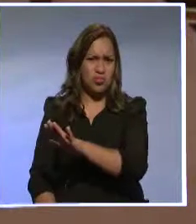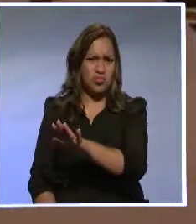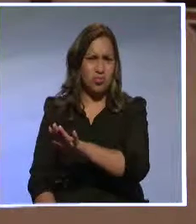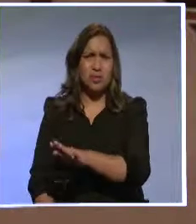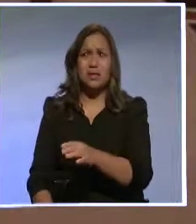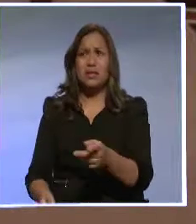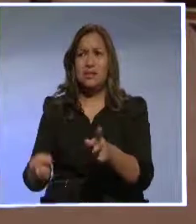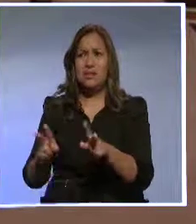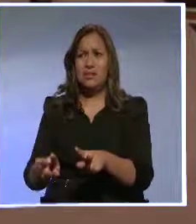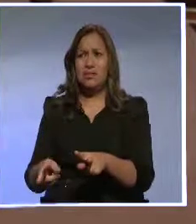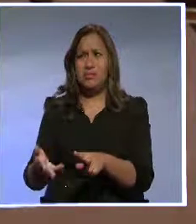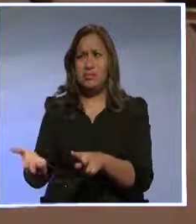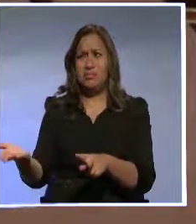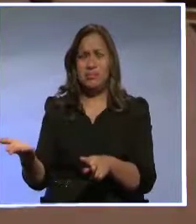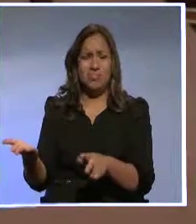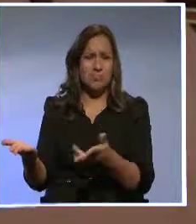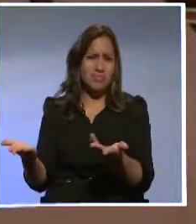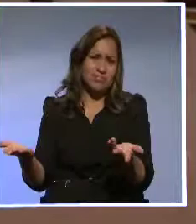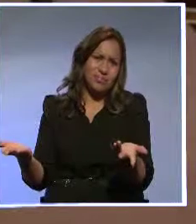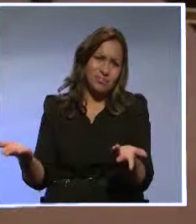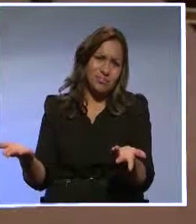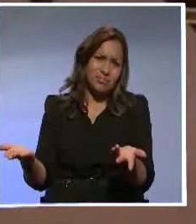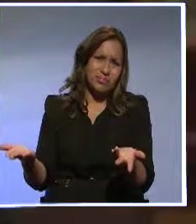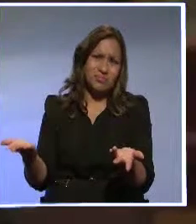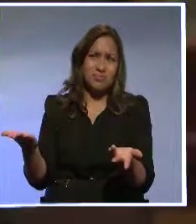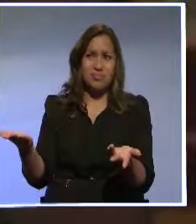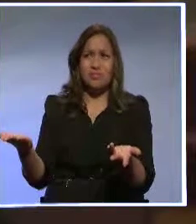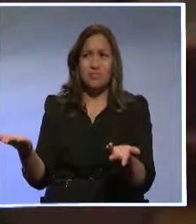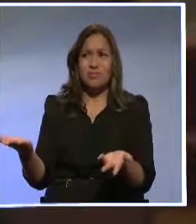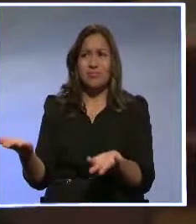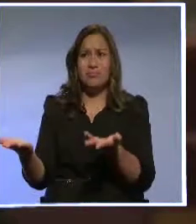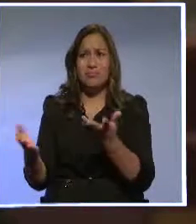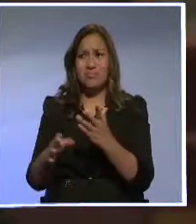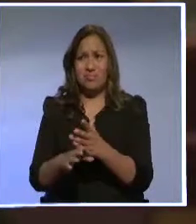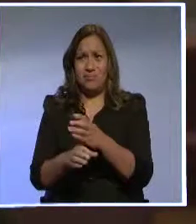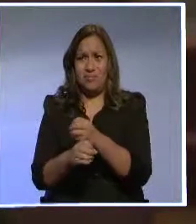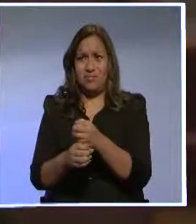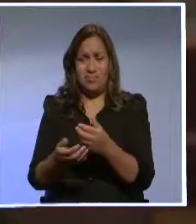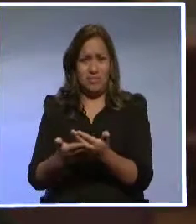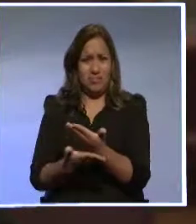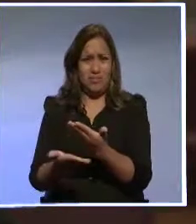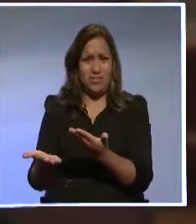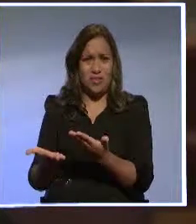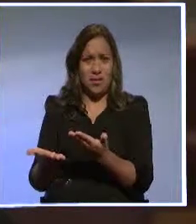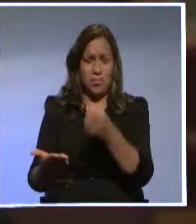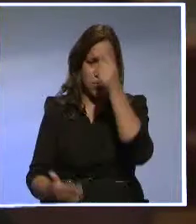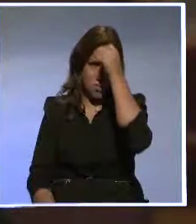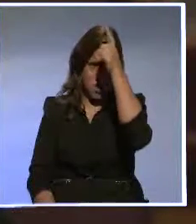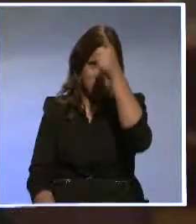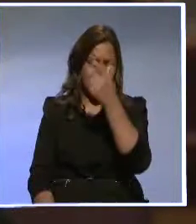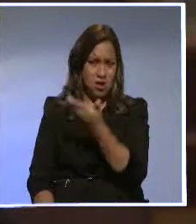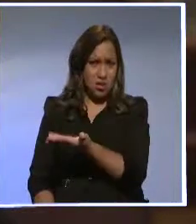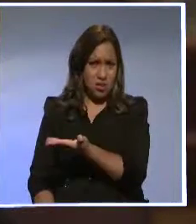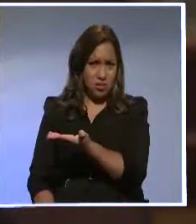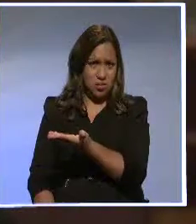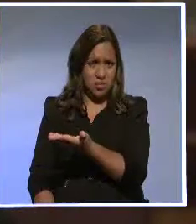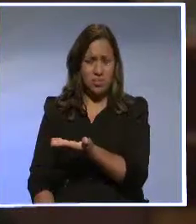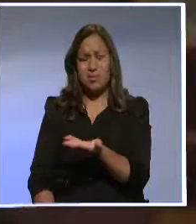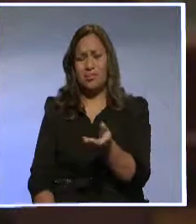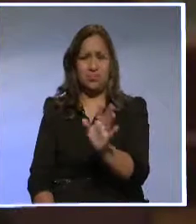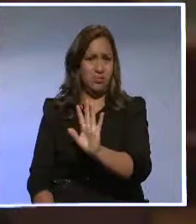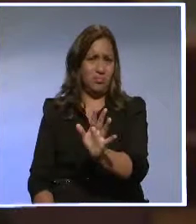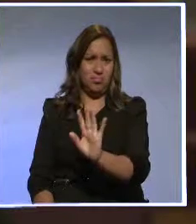situaciones que nada tienen que ver con el conocimiento con la creatividad con el ingenio con la originalidad